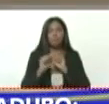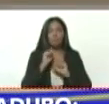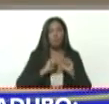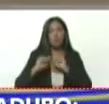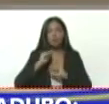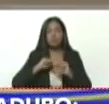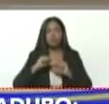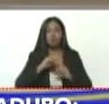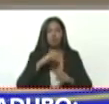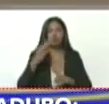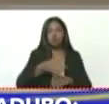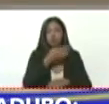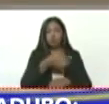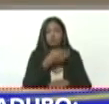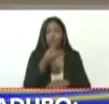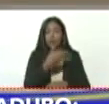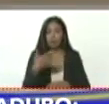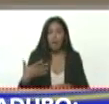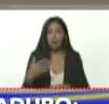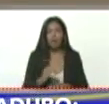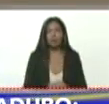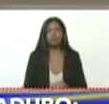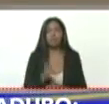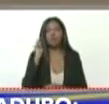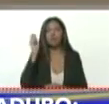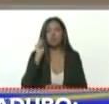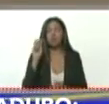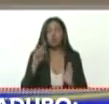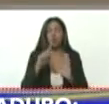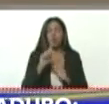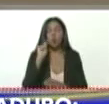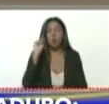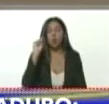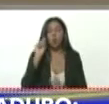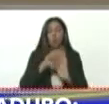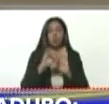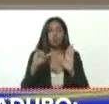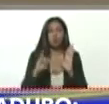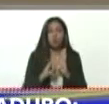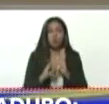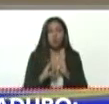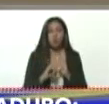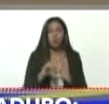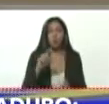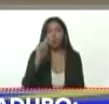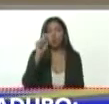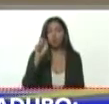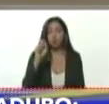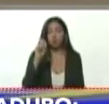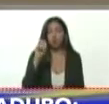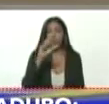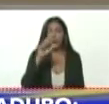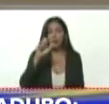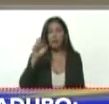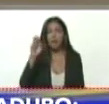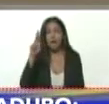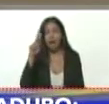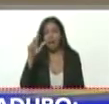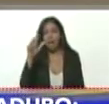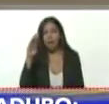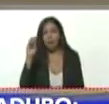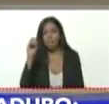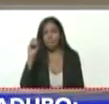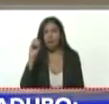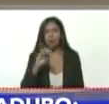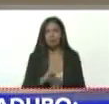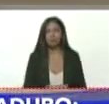Blanca Ecao y el diputado y constituyentista Francisco Torrealba, miembro del grupo de Boston.